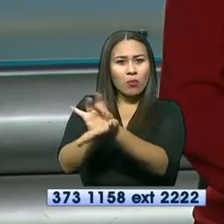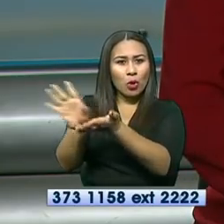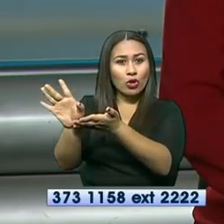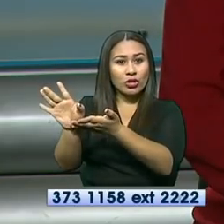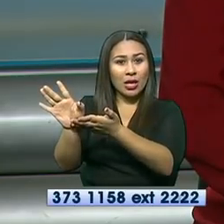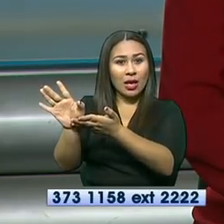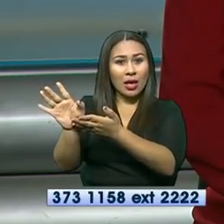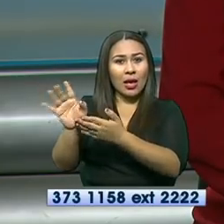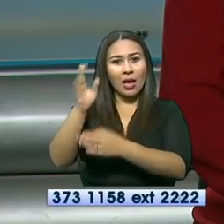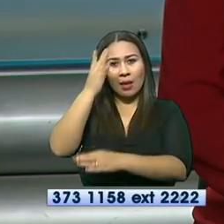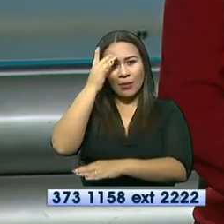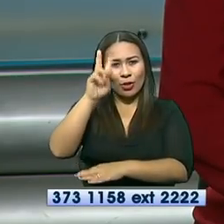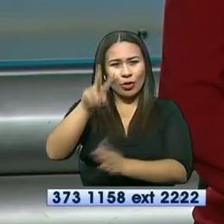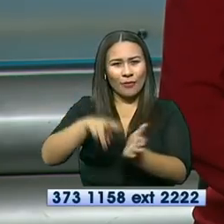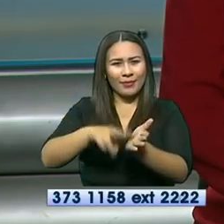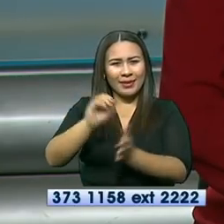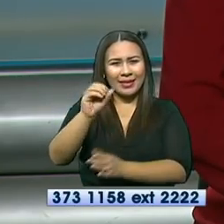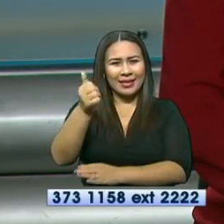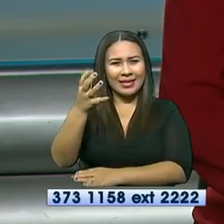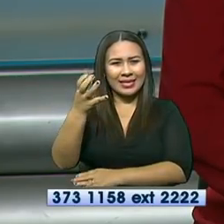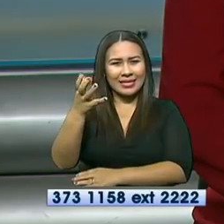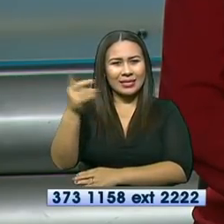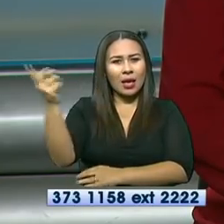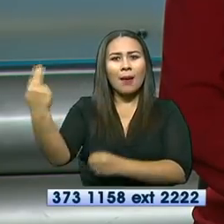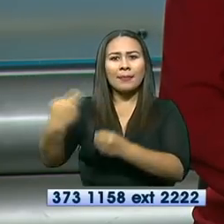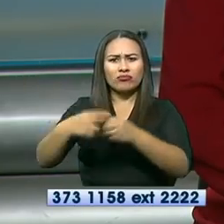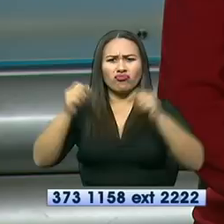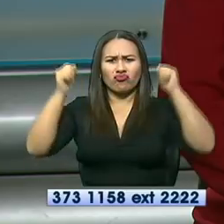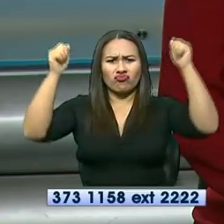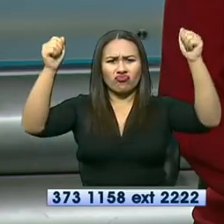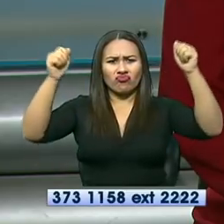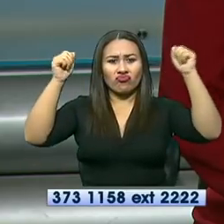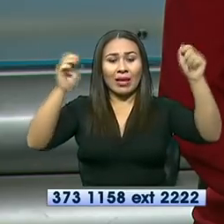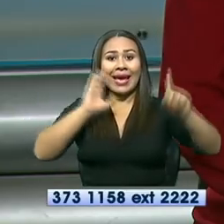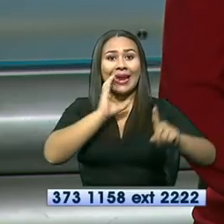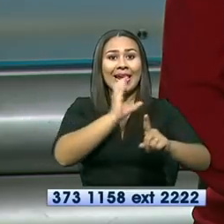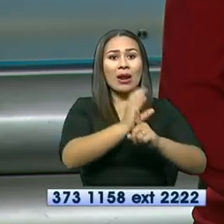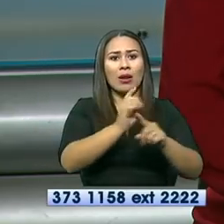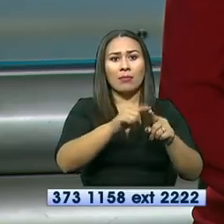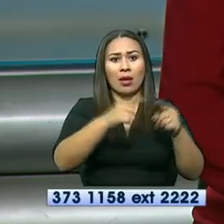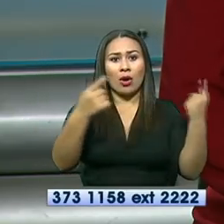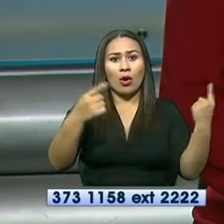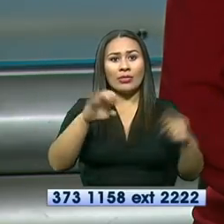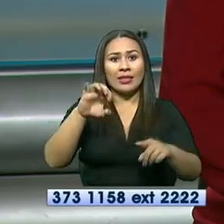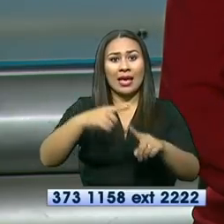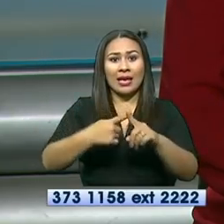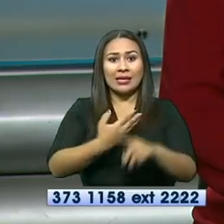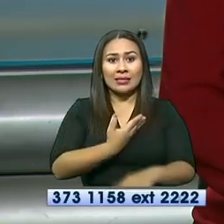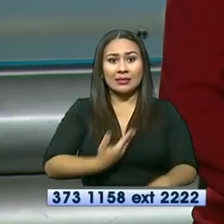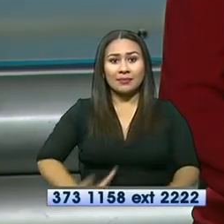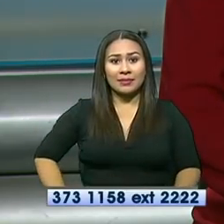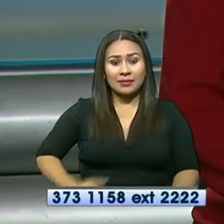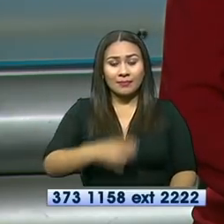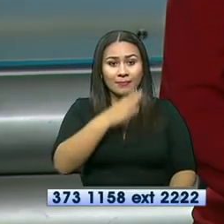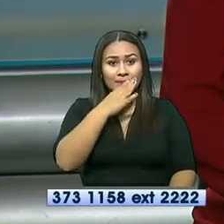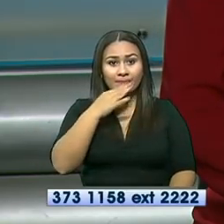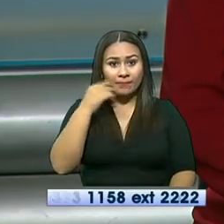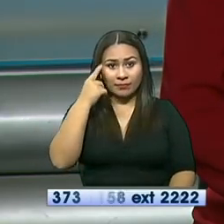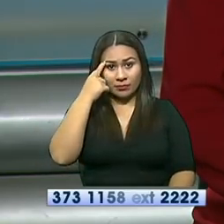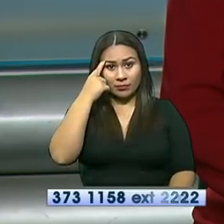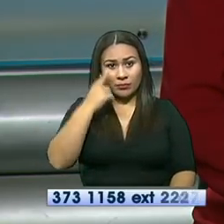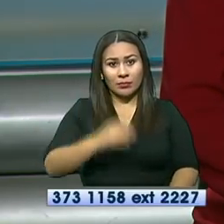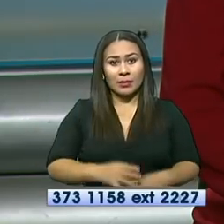Ecuador en el 2015 por haber participado en manifestaciones contra el gobierno del expresidente Rafael Correa.